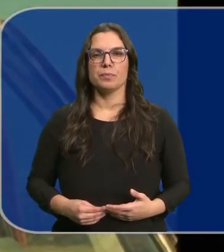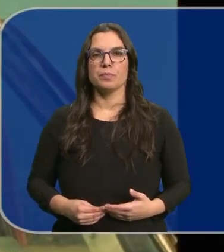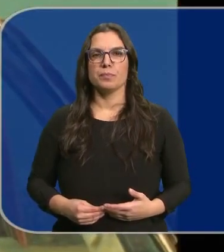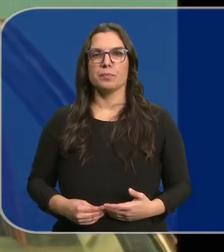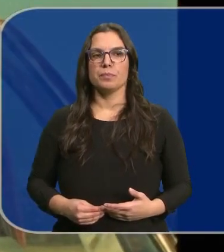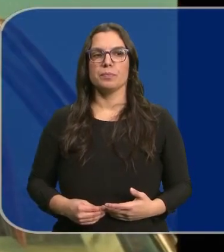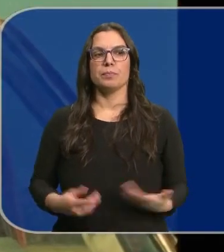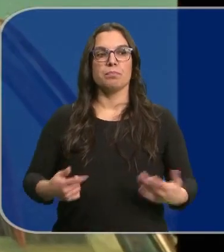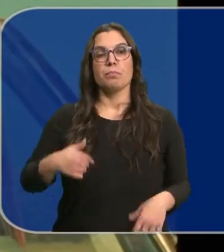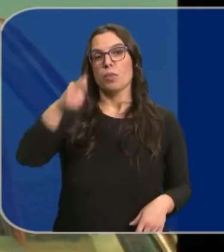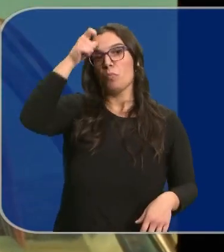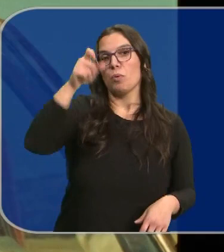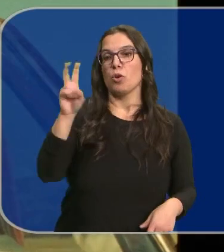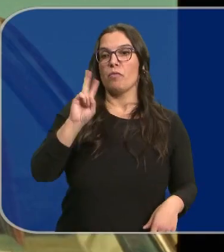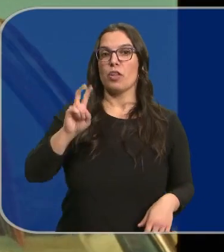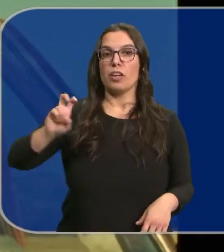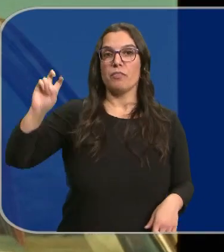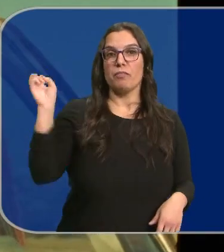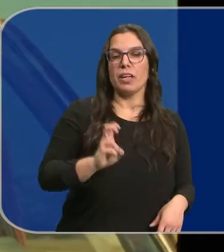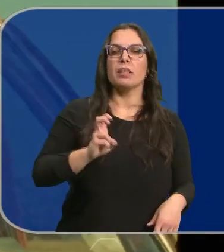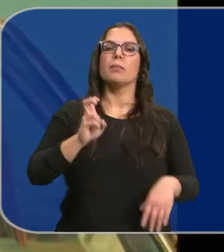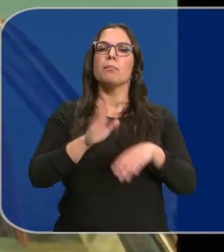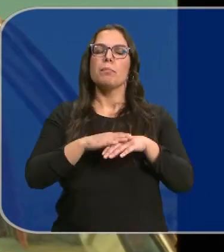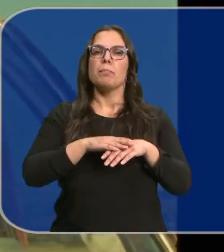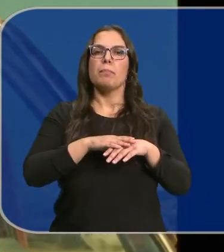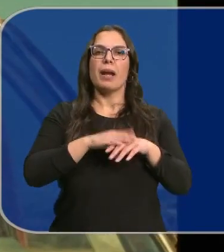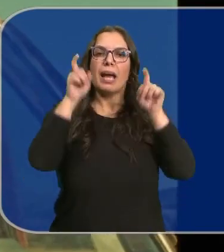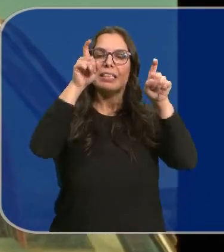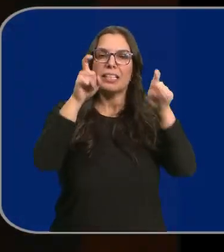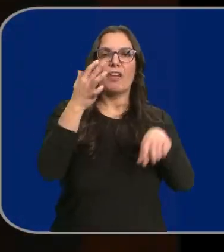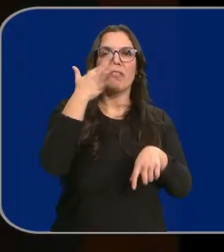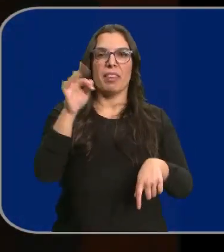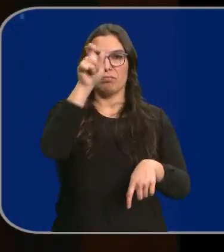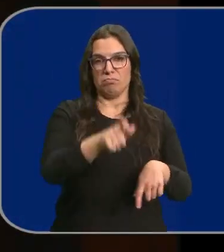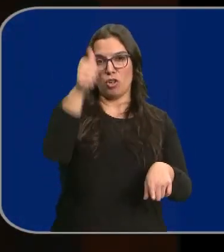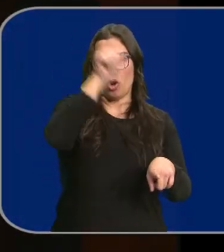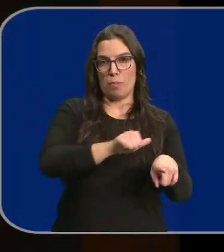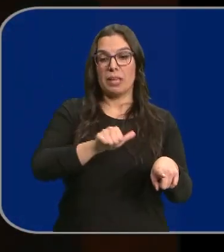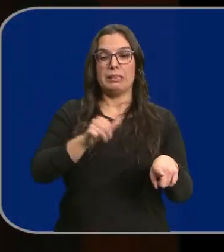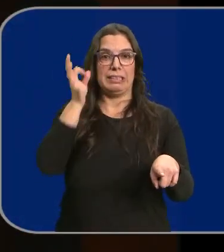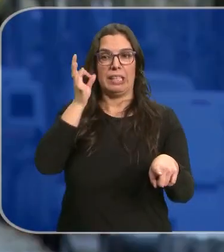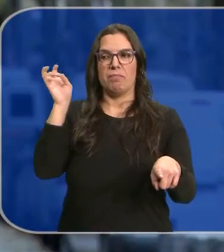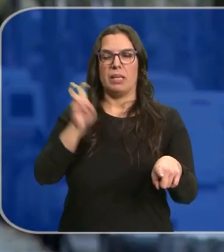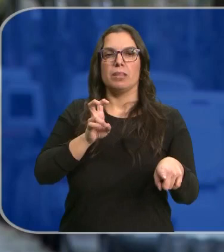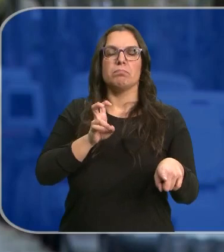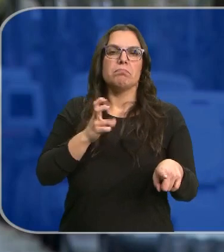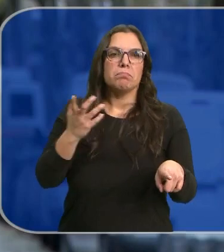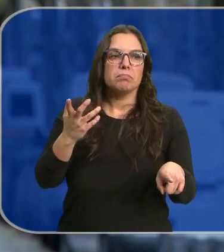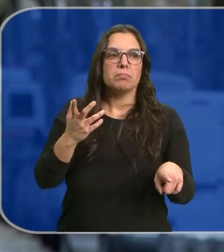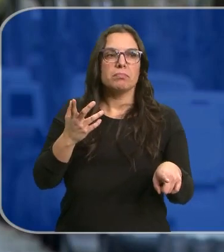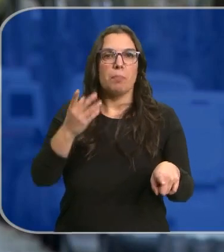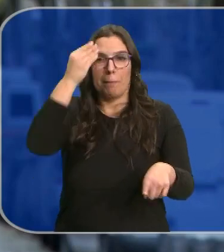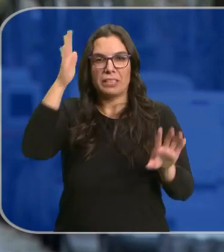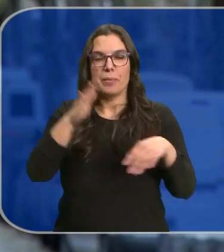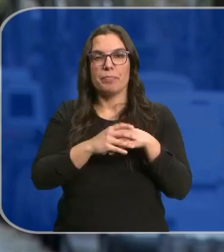Nadia viene a un pueblo de Valladolid a enseñar francés a Néstor. Me cuestan las relaciones sociales, tiene problemas con eso. O eso cree. Buscábamos hacer